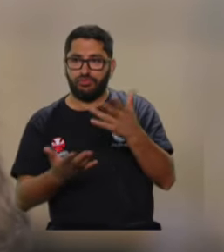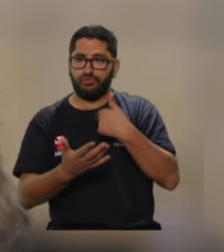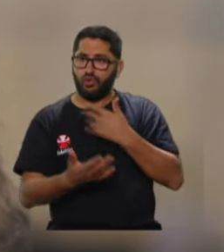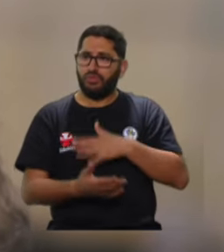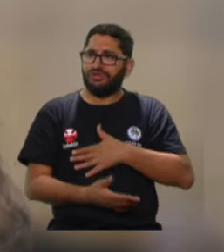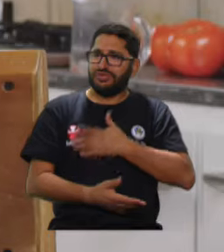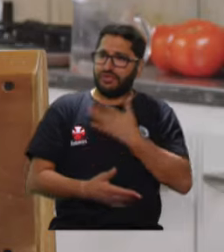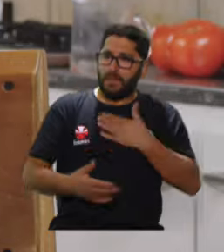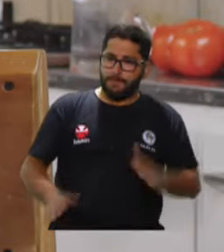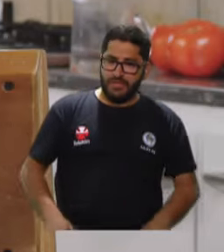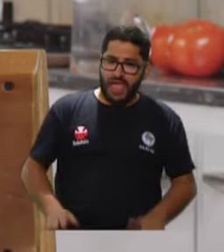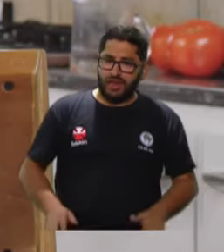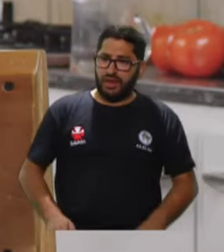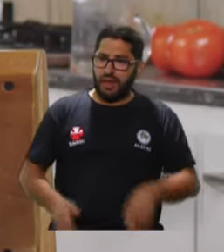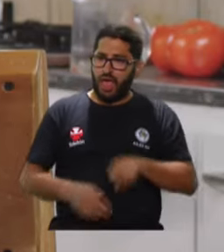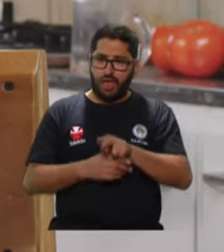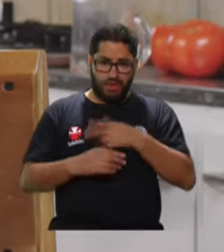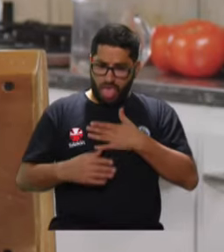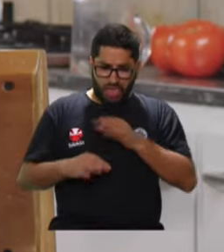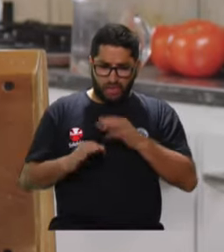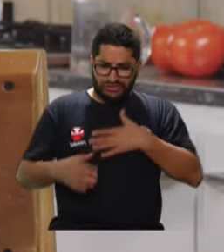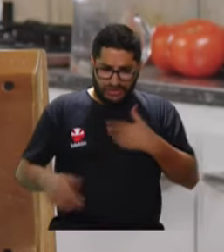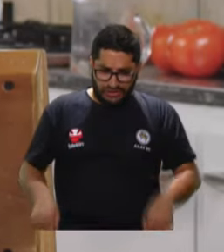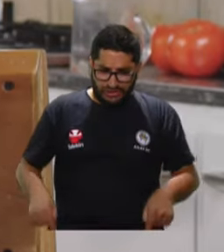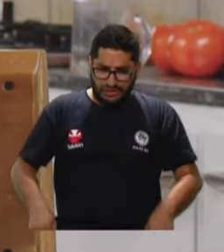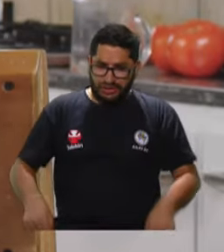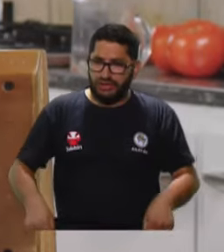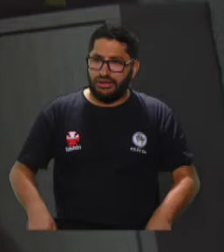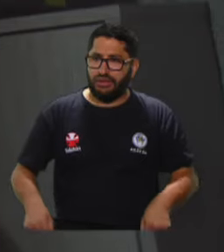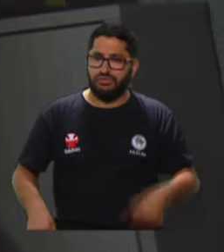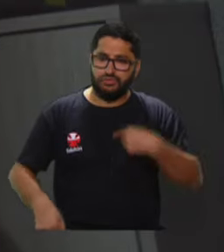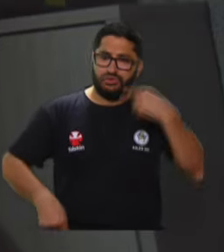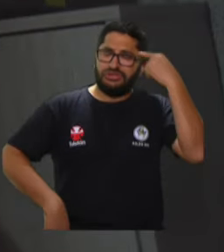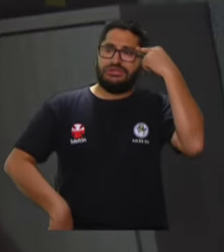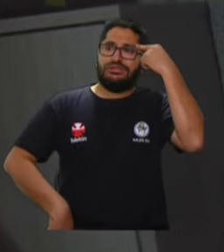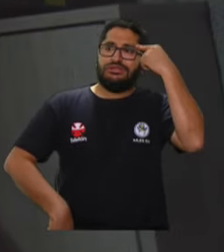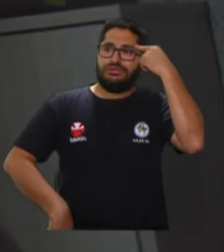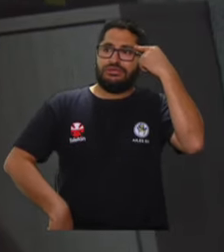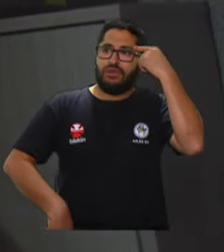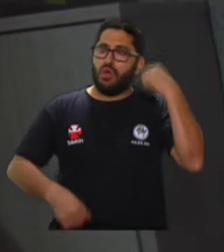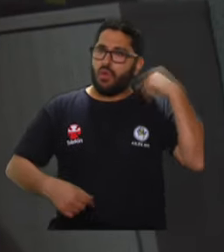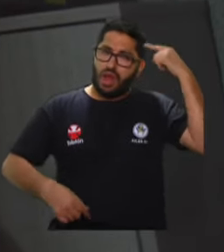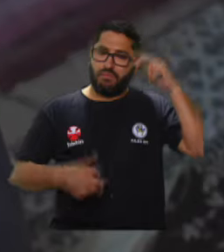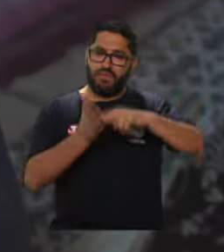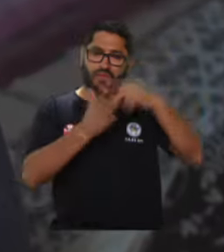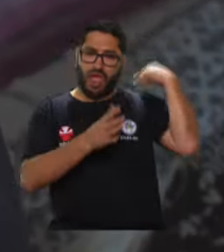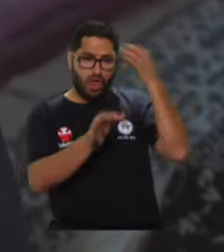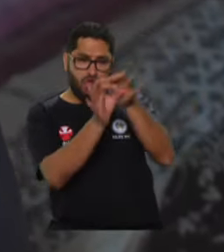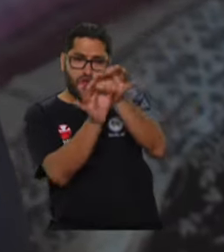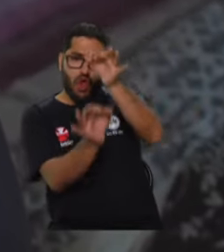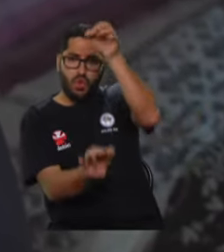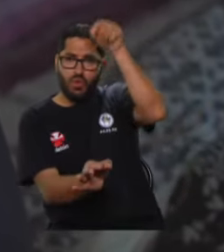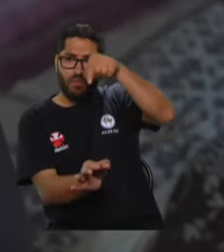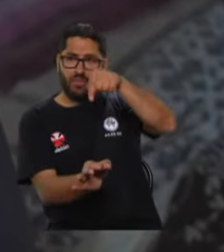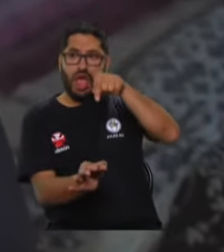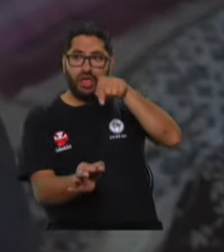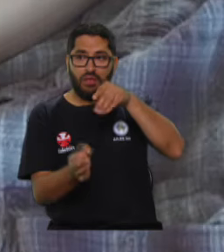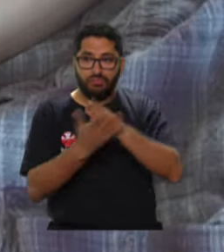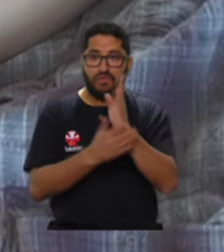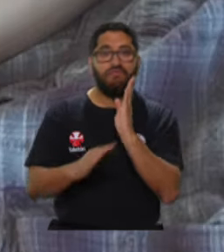Entonces yo dije, ya. Esto es lo primero, yo dije, tiro una lesión medular, al tiro. En el hospital nos